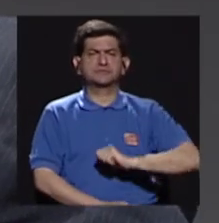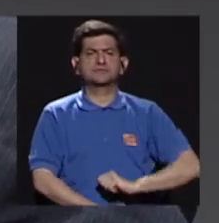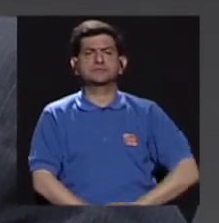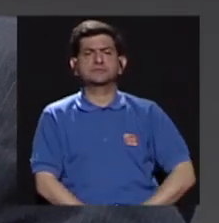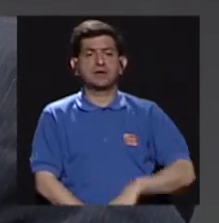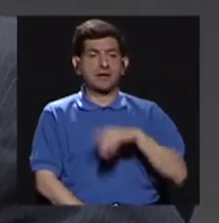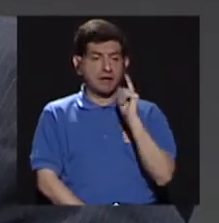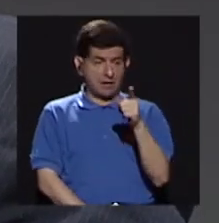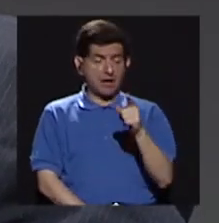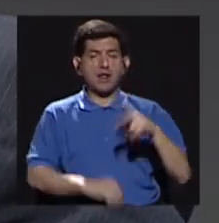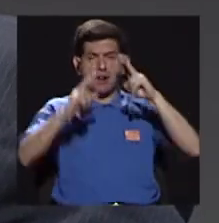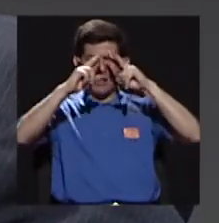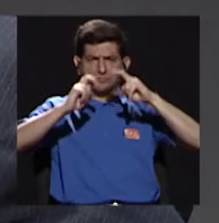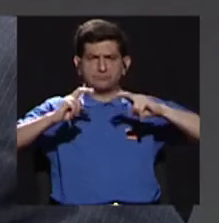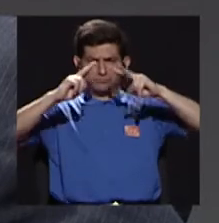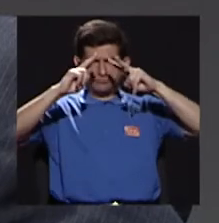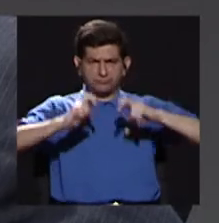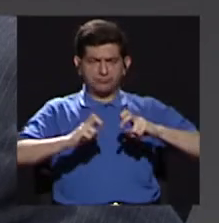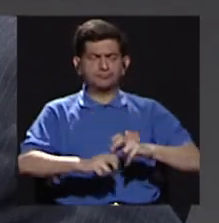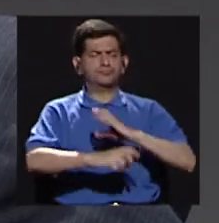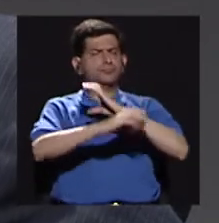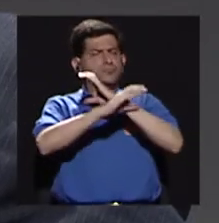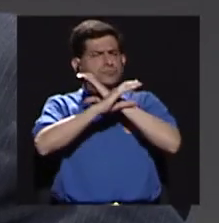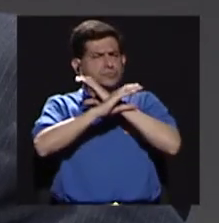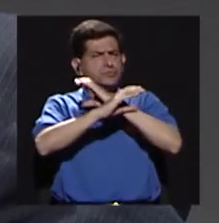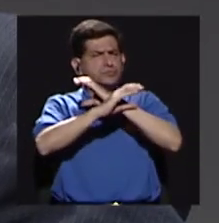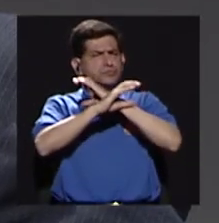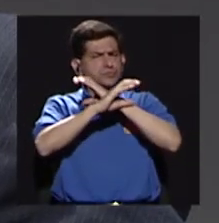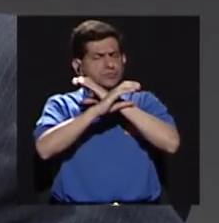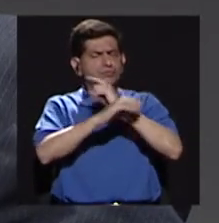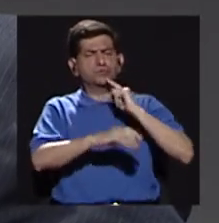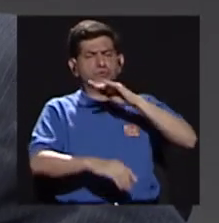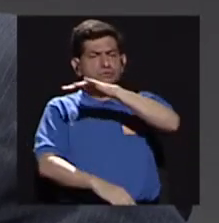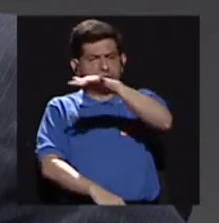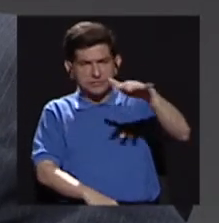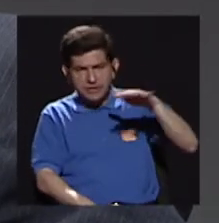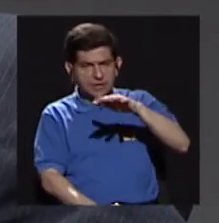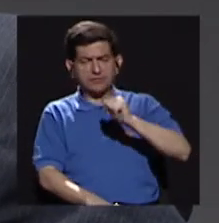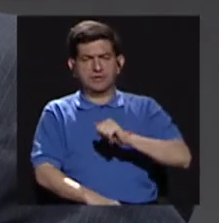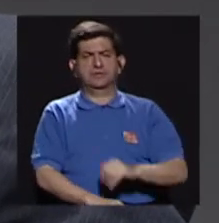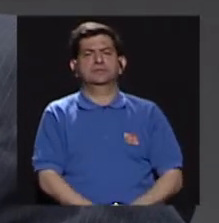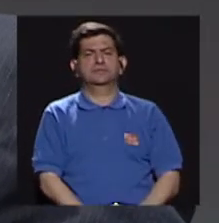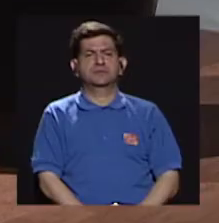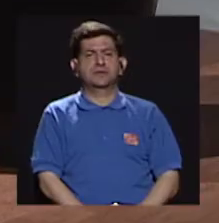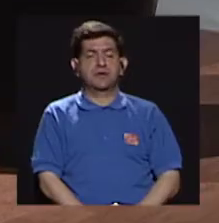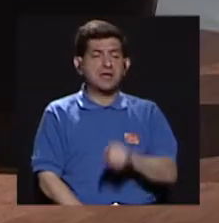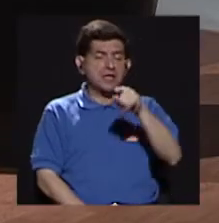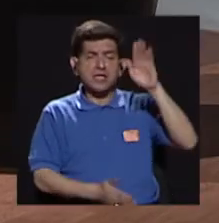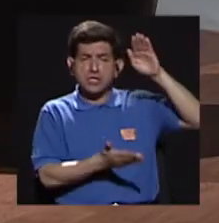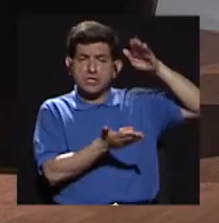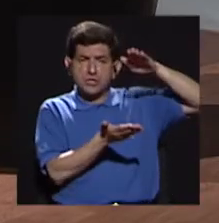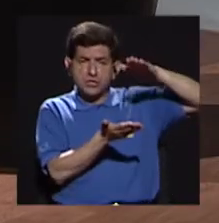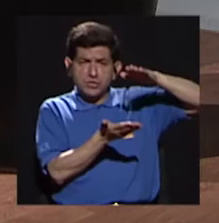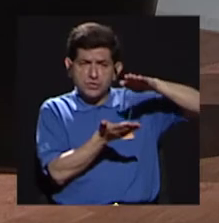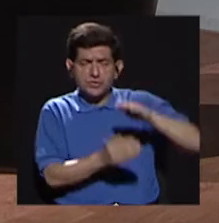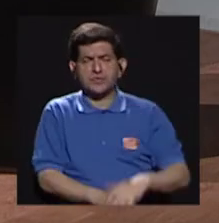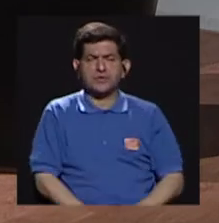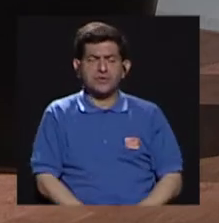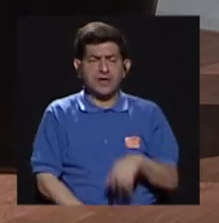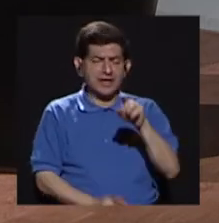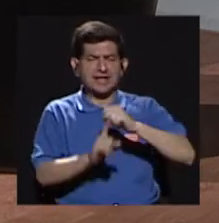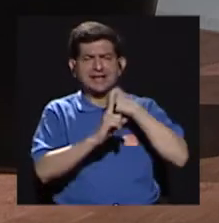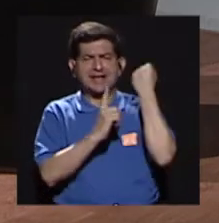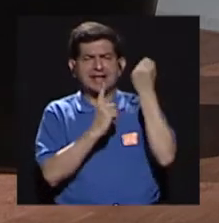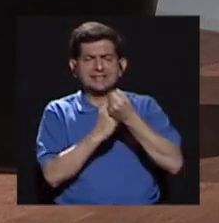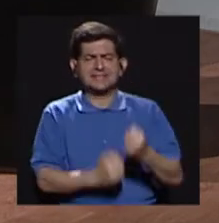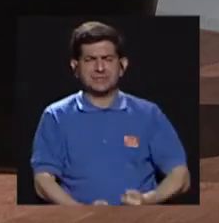está haciendo una lectura más cuidadosa de la realidad y ha disminuido la intensidad